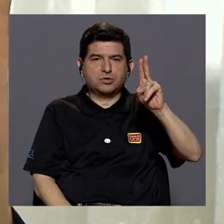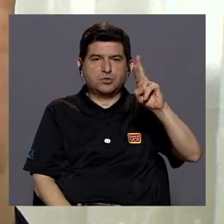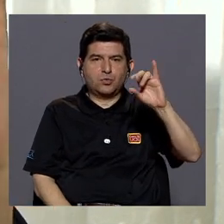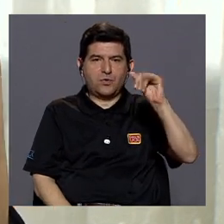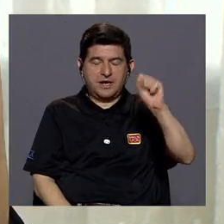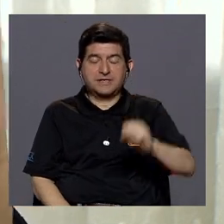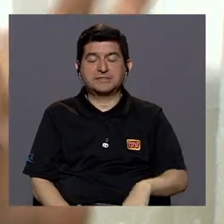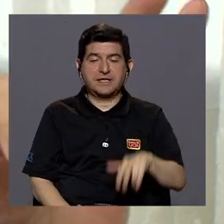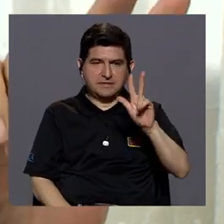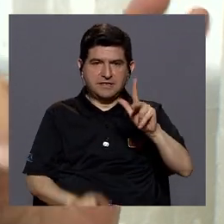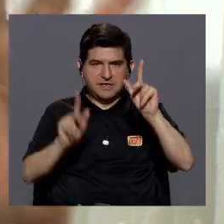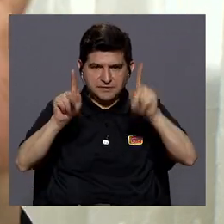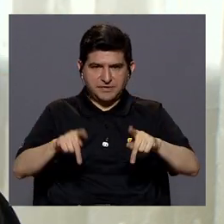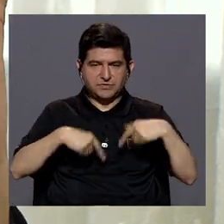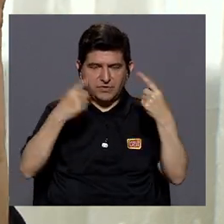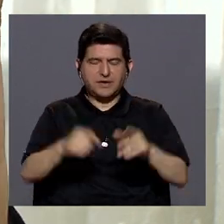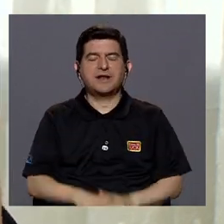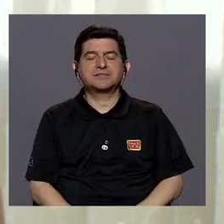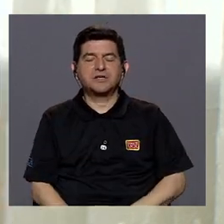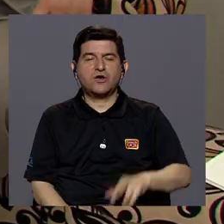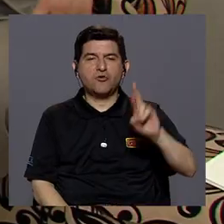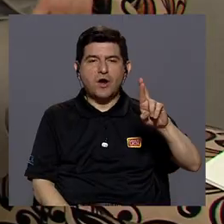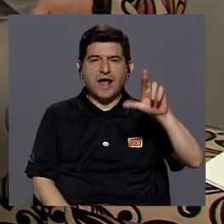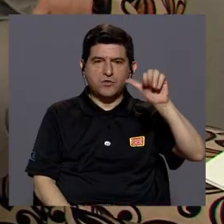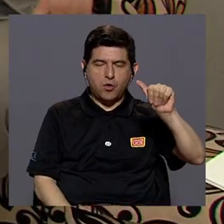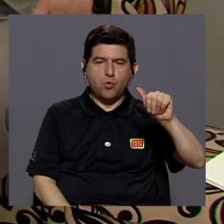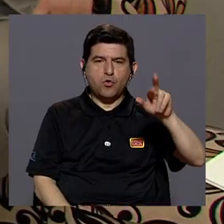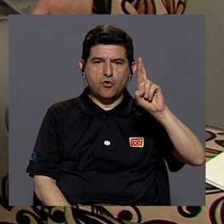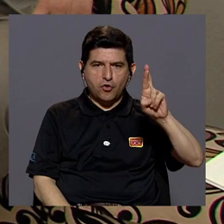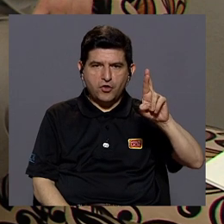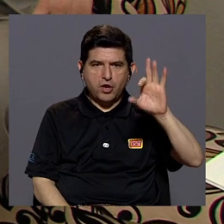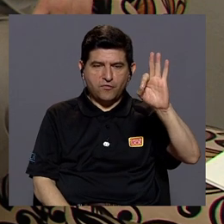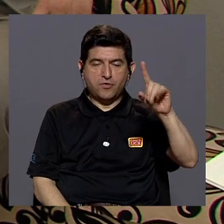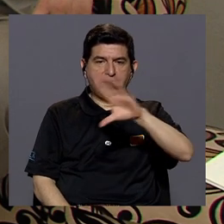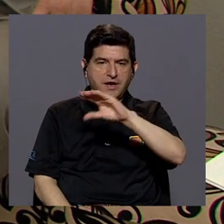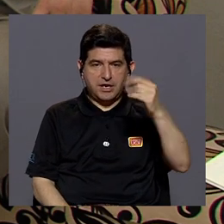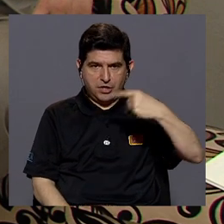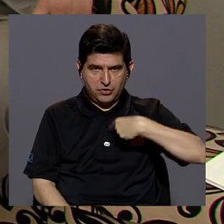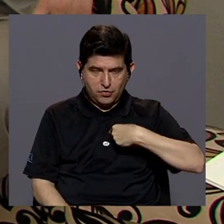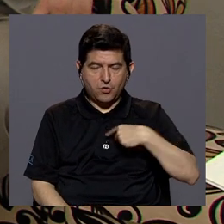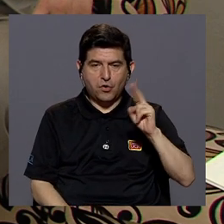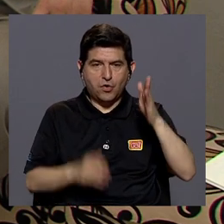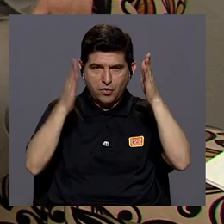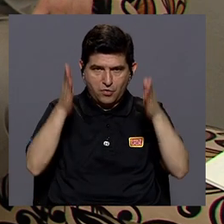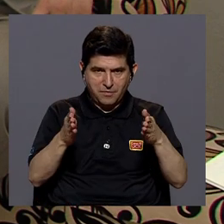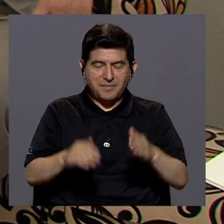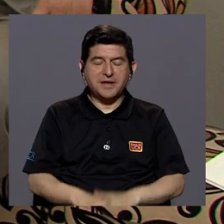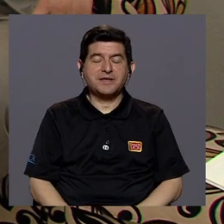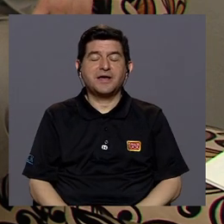Fournier, Roland Angulo y yo. Y me tocó el compañero de cuarto, Eisenman.